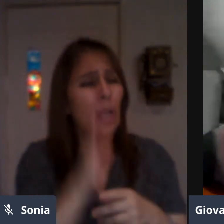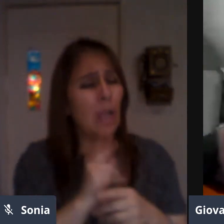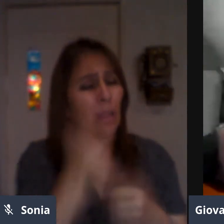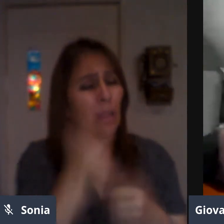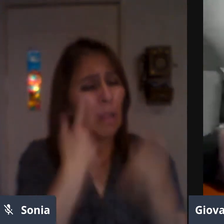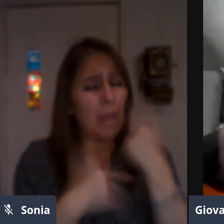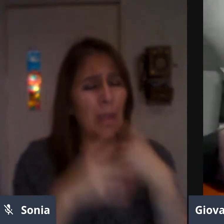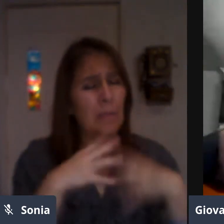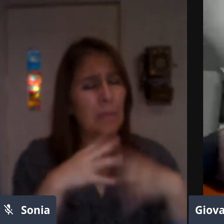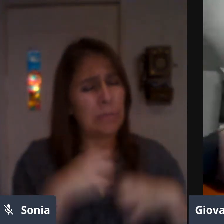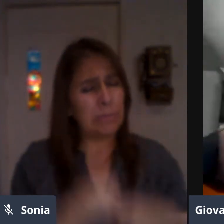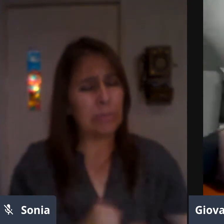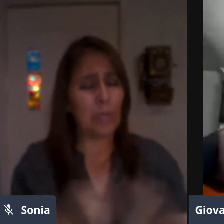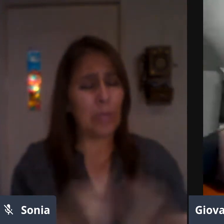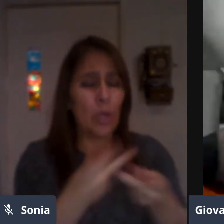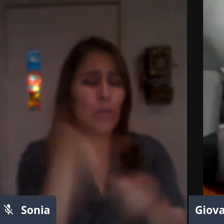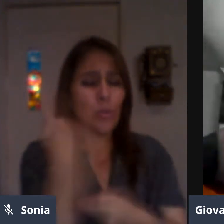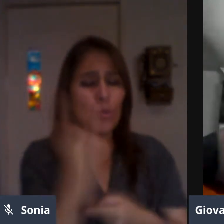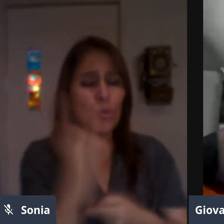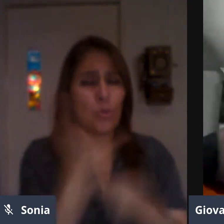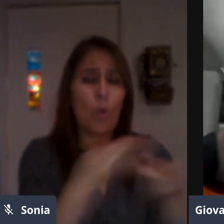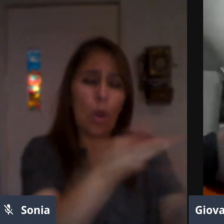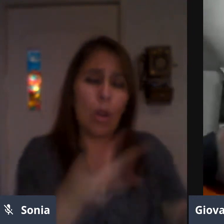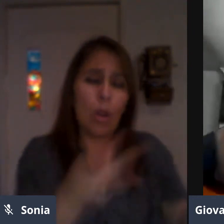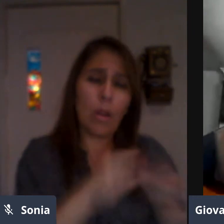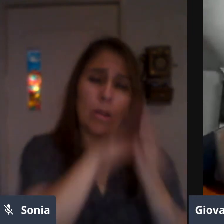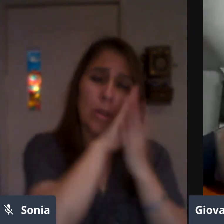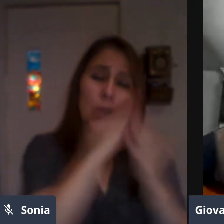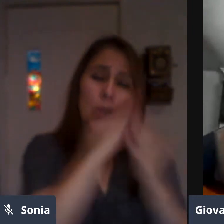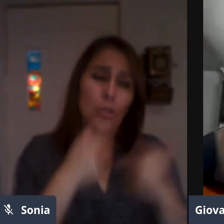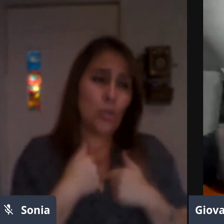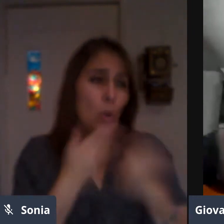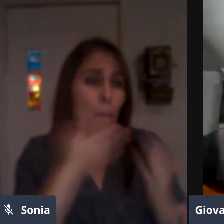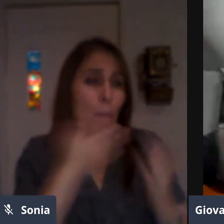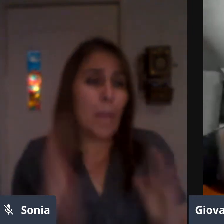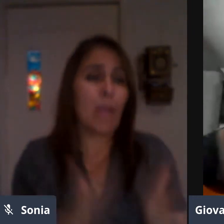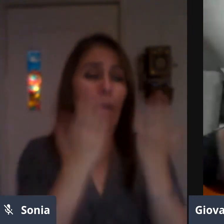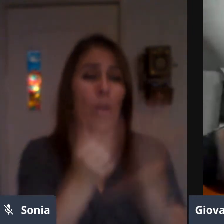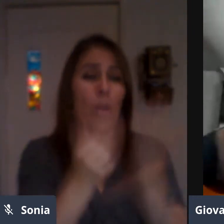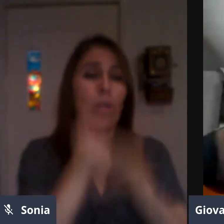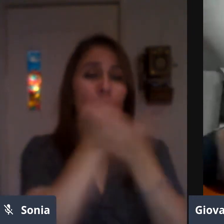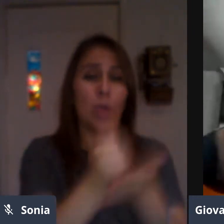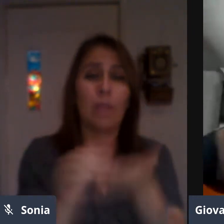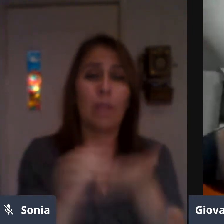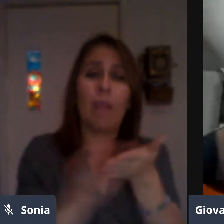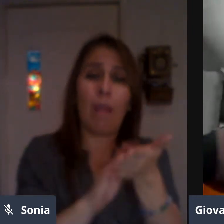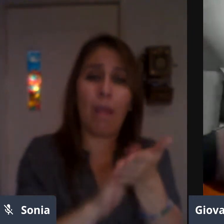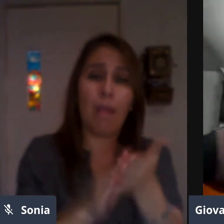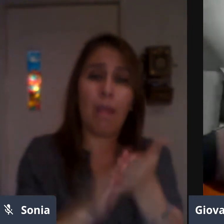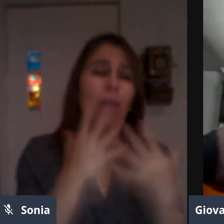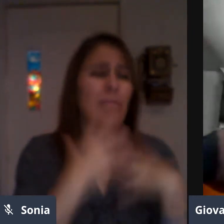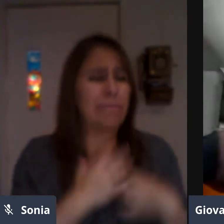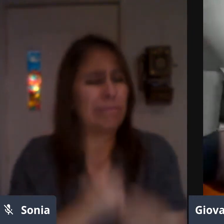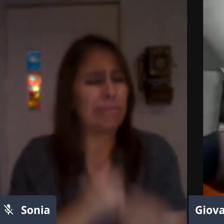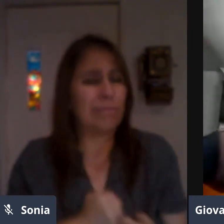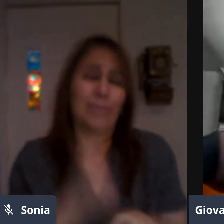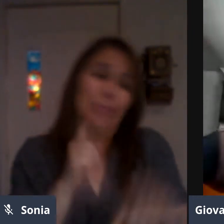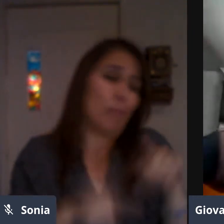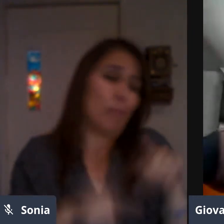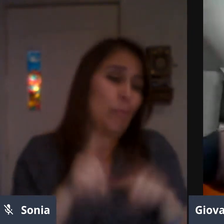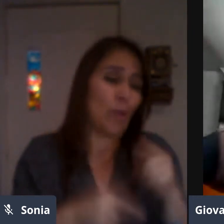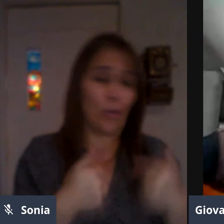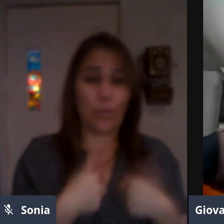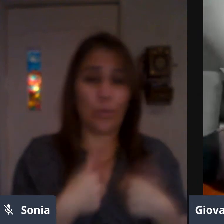yo no soy el mejor remedio para atender tus penas de amor no son